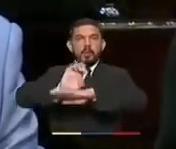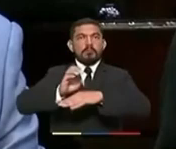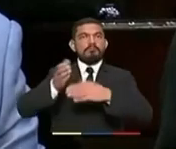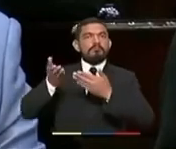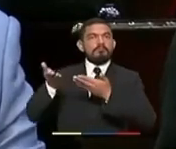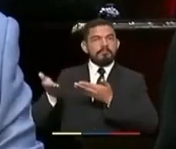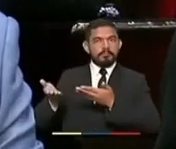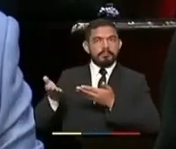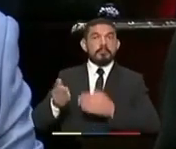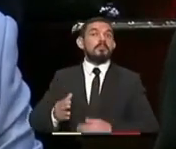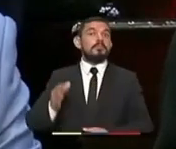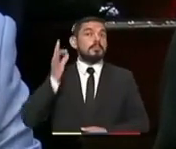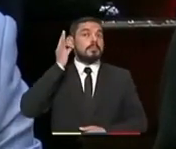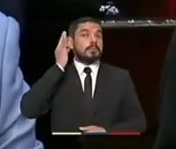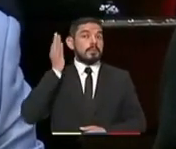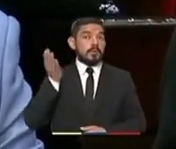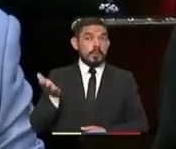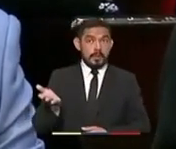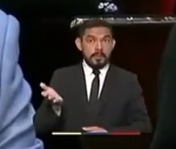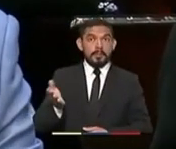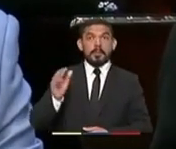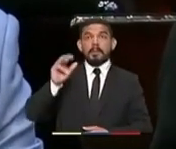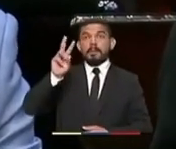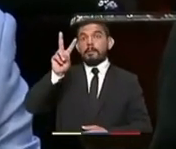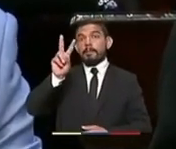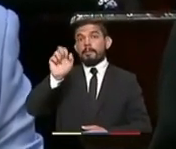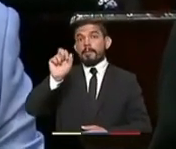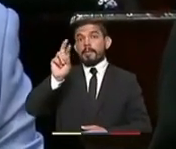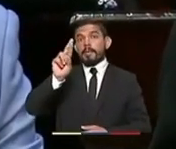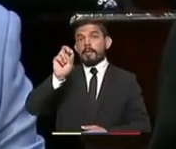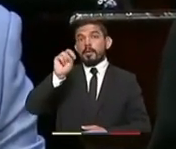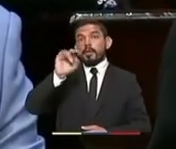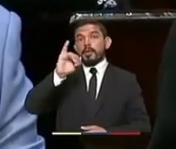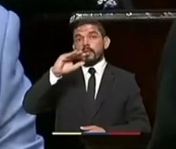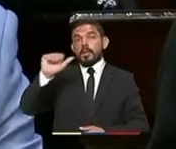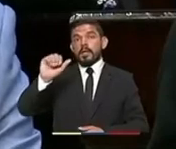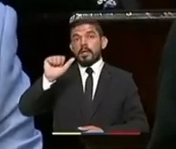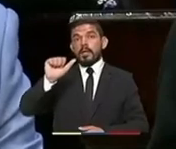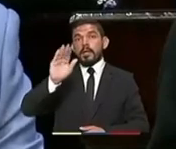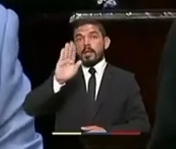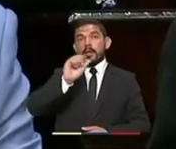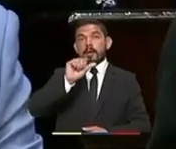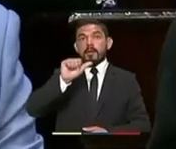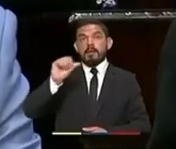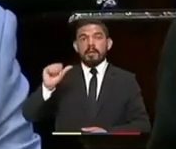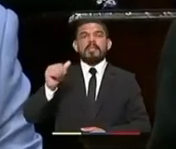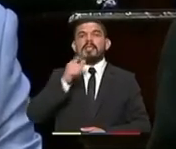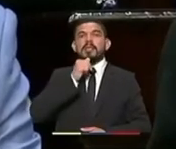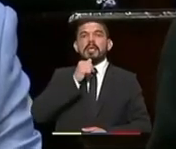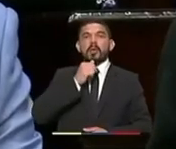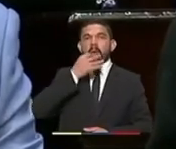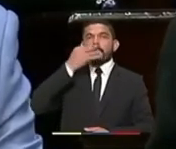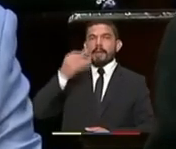Ecuador a la señora Verónica Abad Rojas, a cargo del señor Henry Cronfle